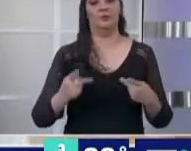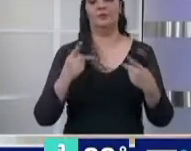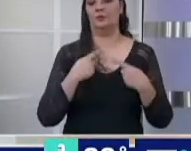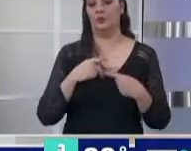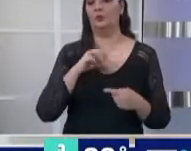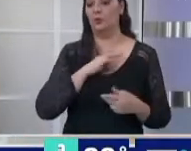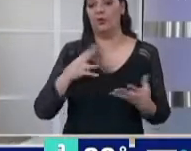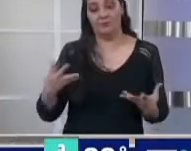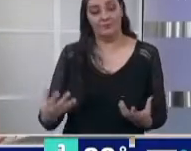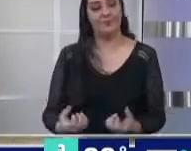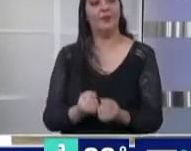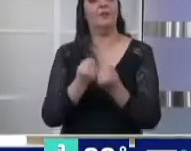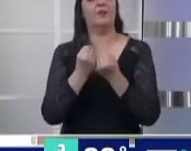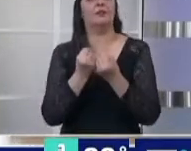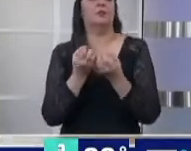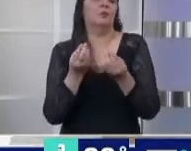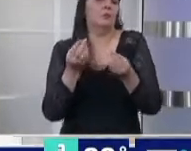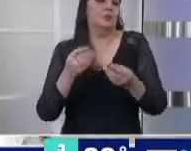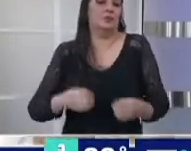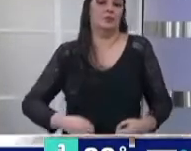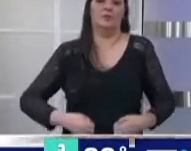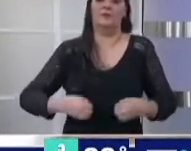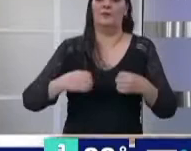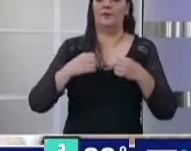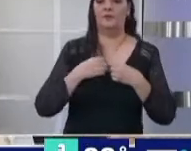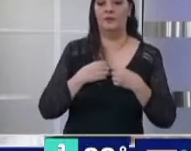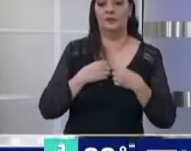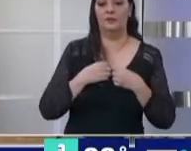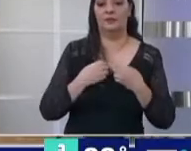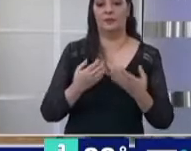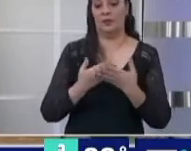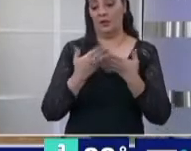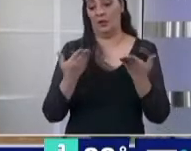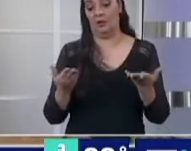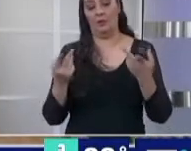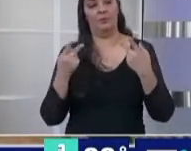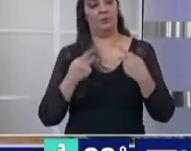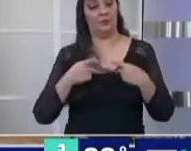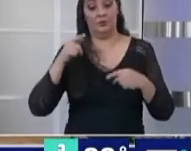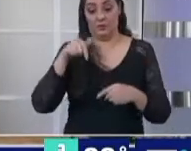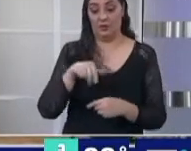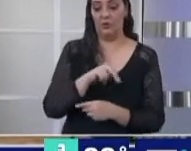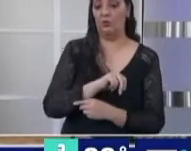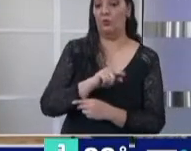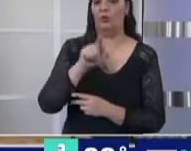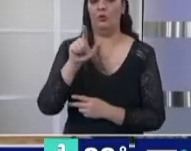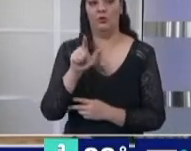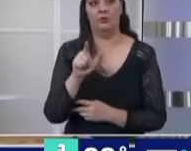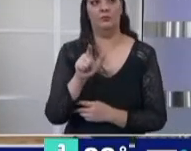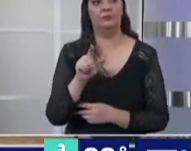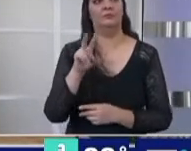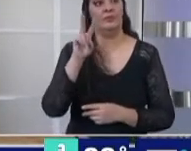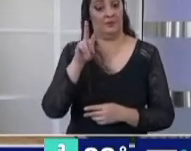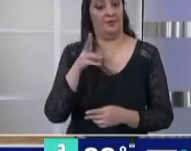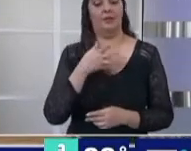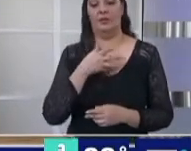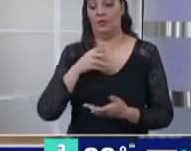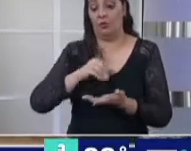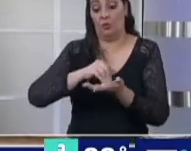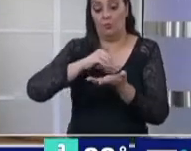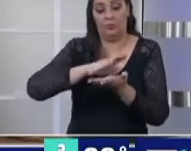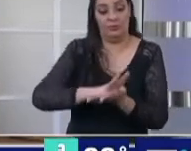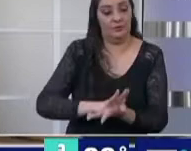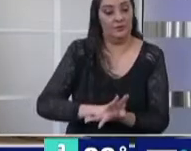salvar muchas vidas. Y hoy el personal de Nuevo León es un personal altamente comprometido. Hoy no